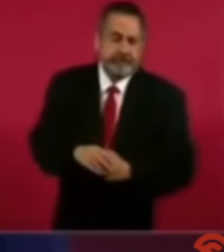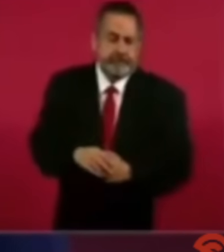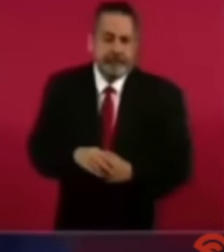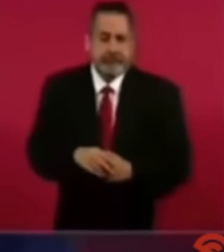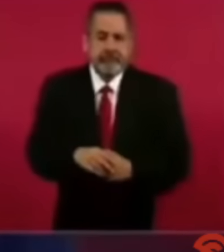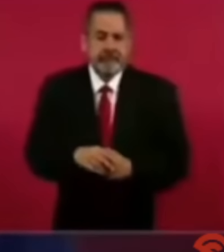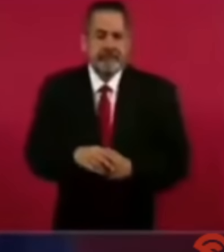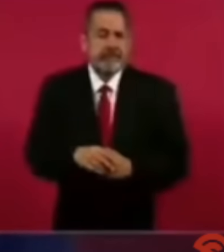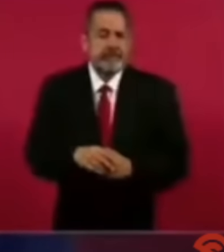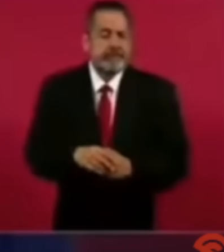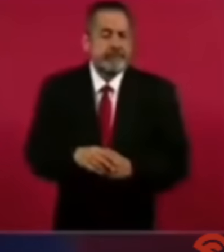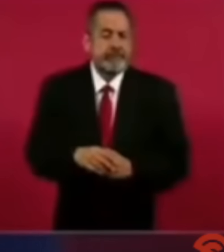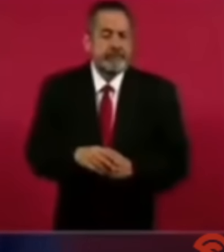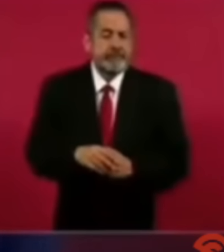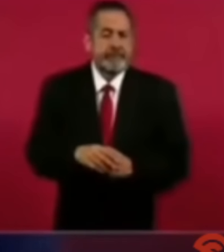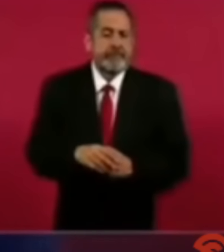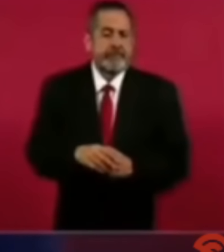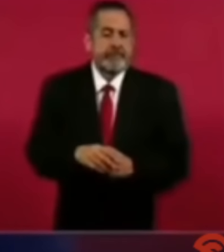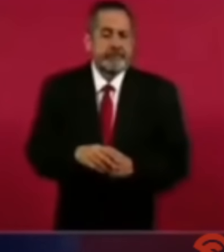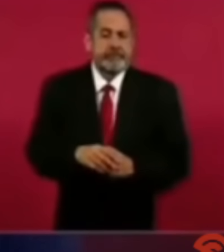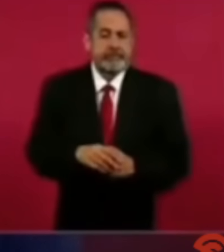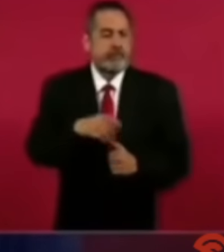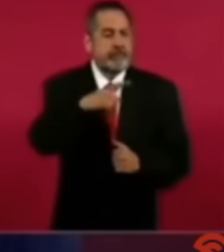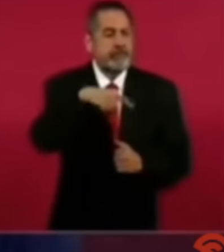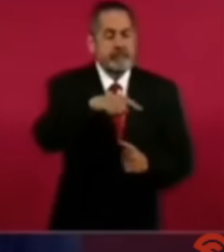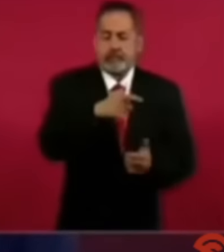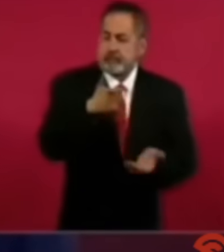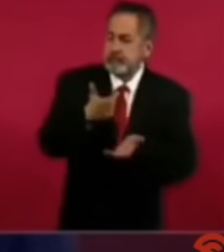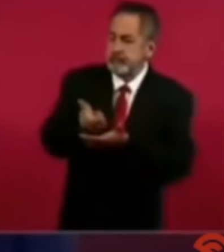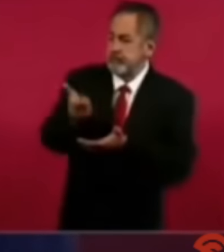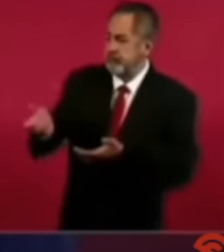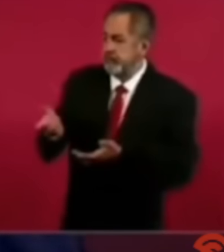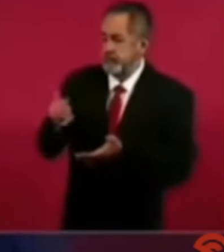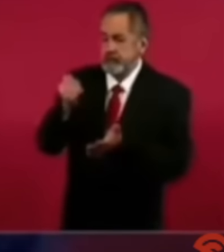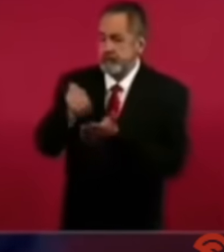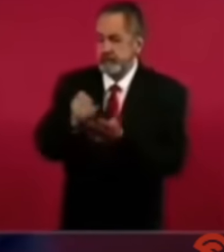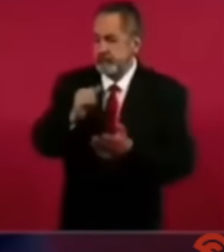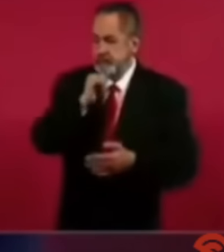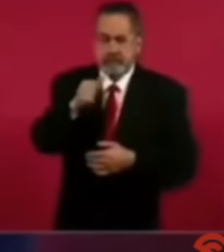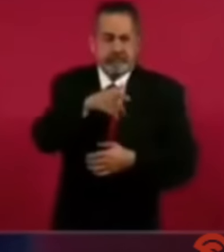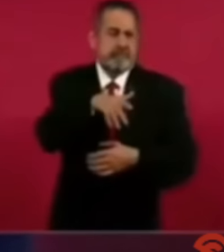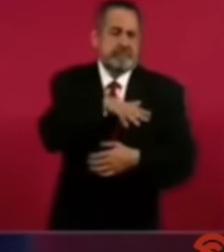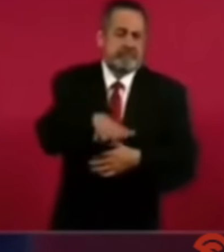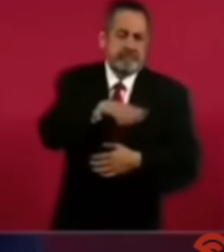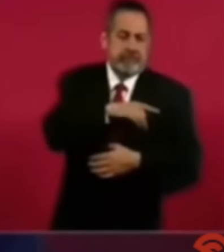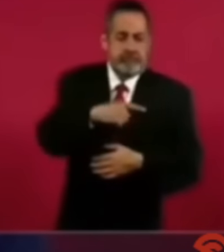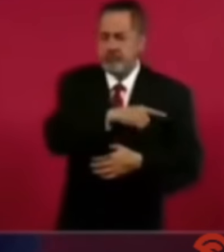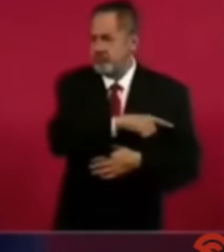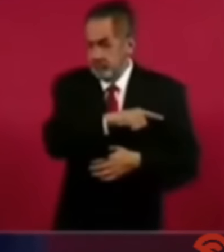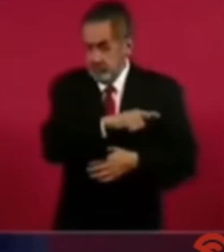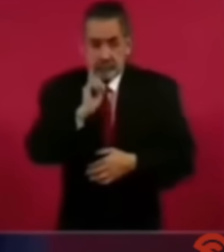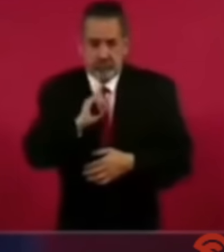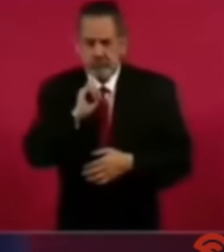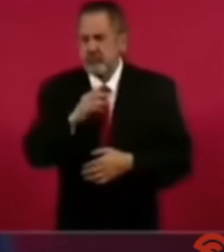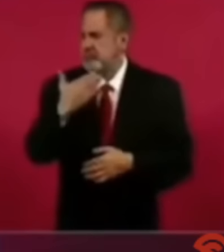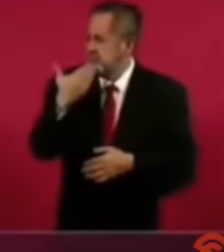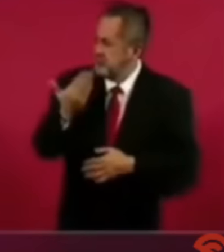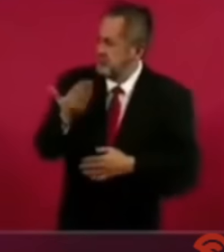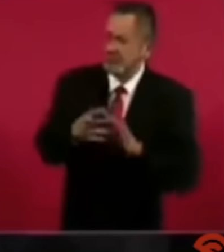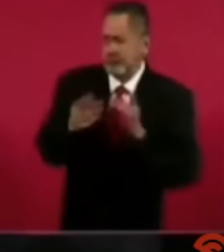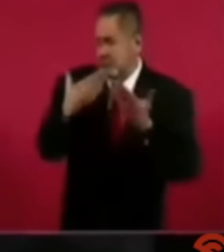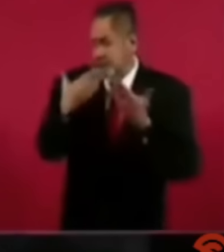a quienes no pagan impuestos o se resisten a pagar impuestos,